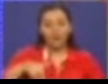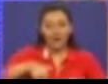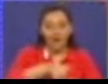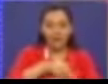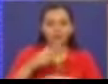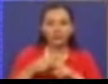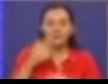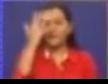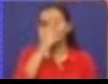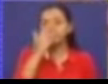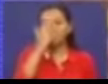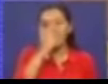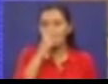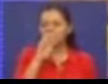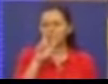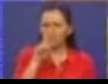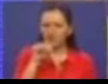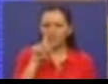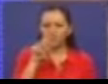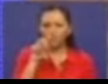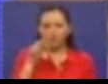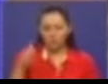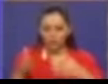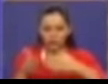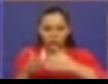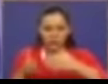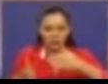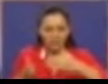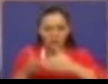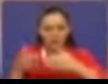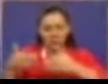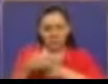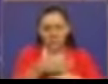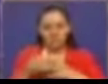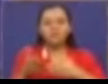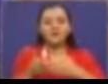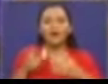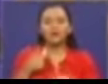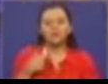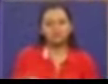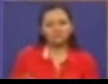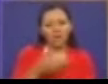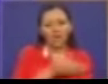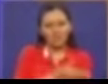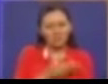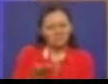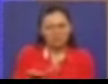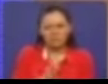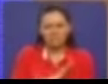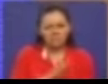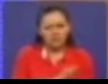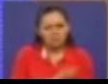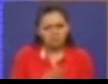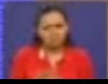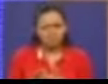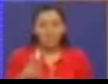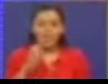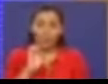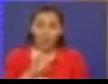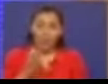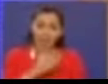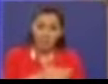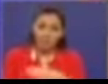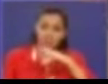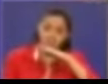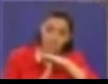y Gómez Rendón. Entonces, estos están ya yendo a otra etapa que no veía el país hace muchos años. La etapa de la violencia,